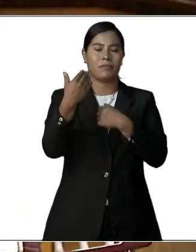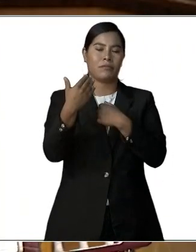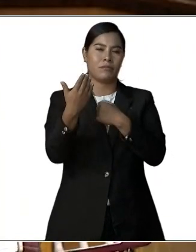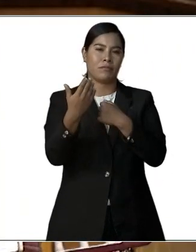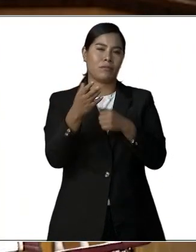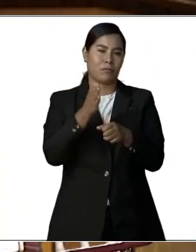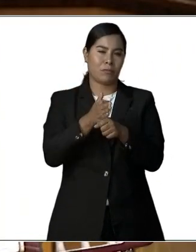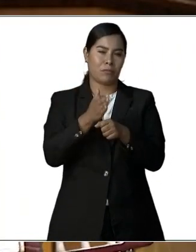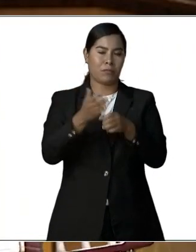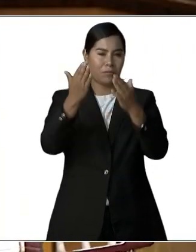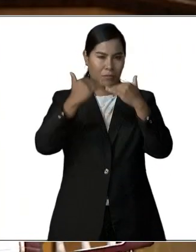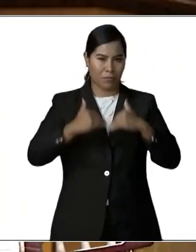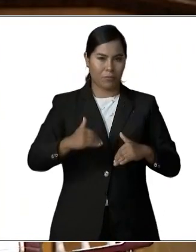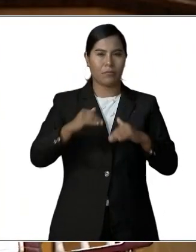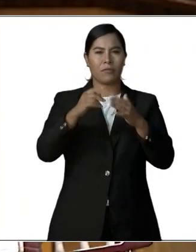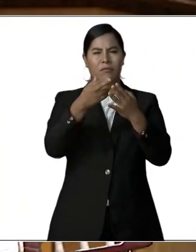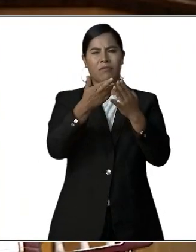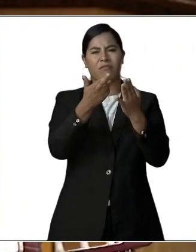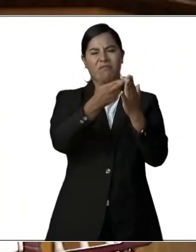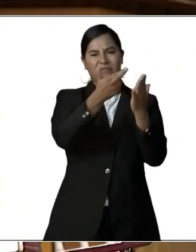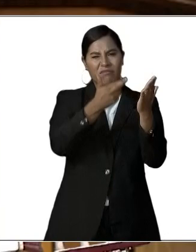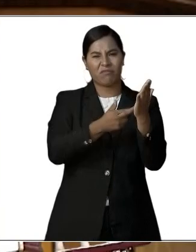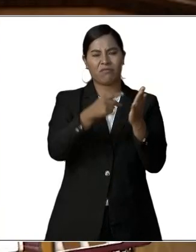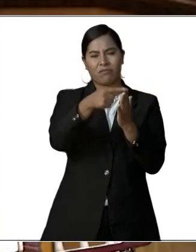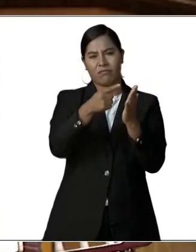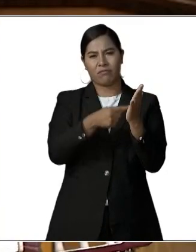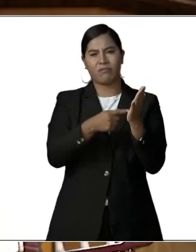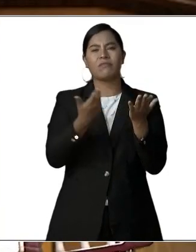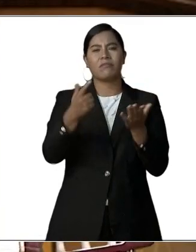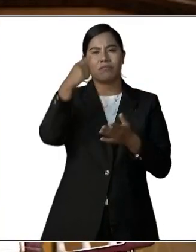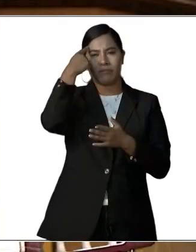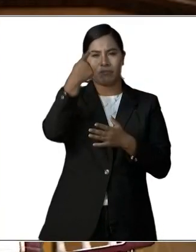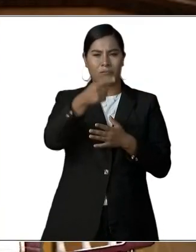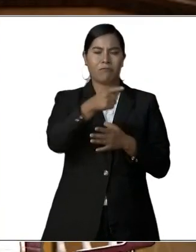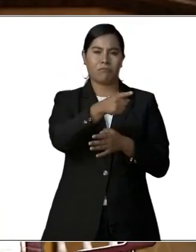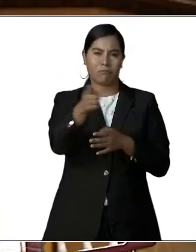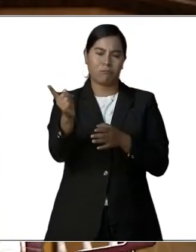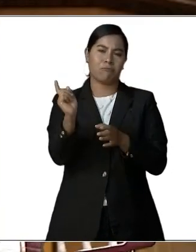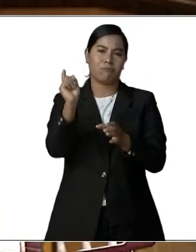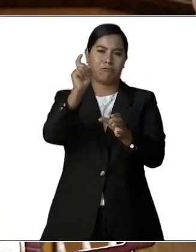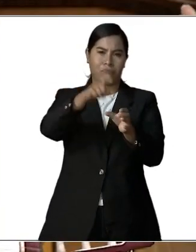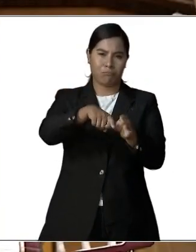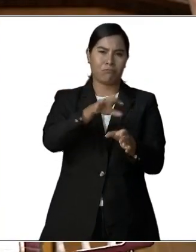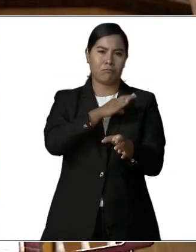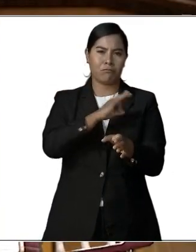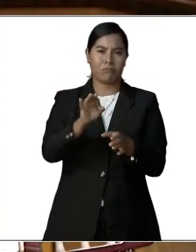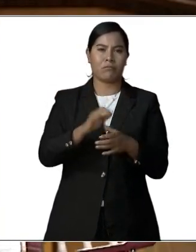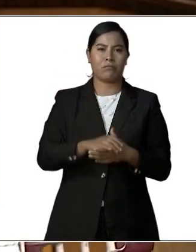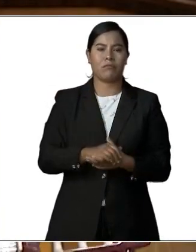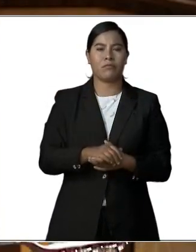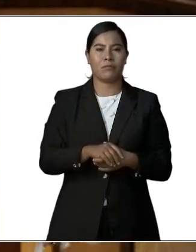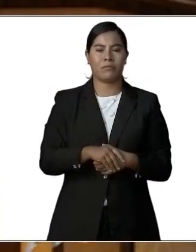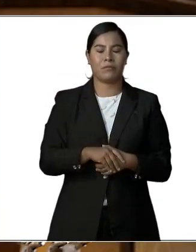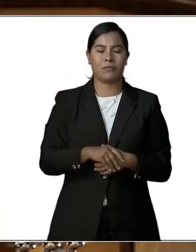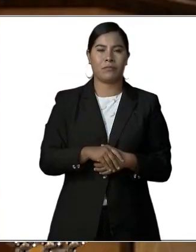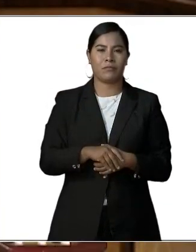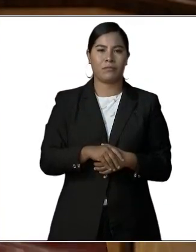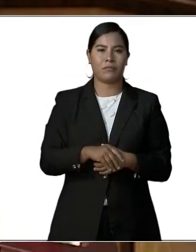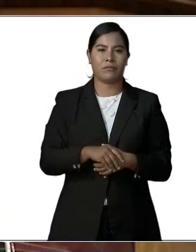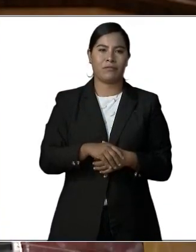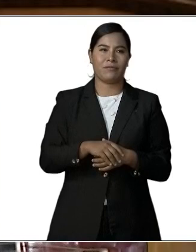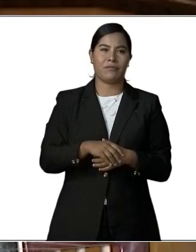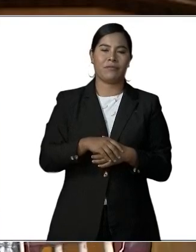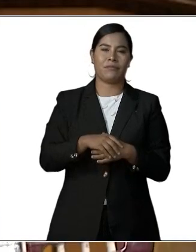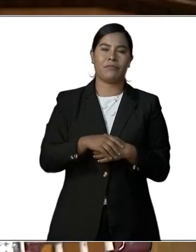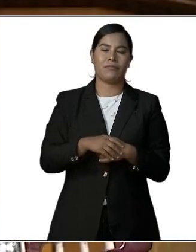también este año todavía se conserva, pero nosotros queremos más. Todavía claro, se